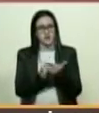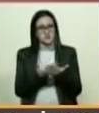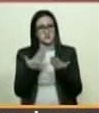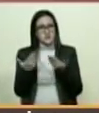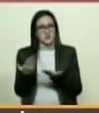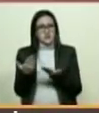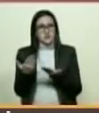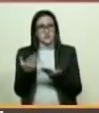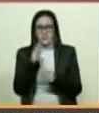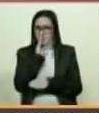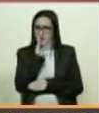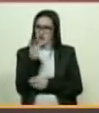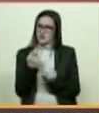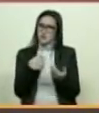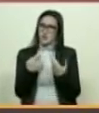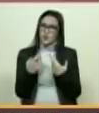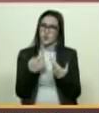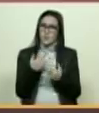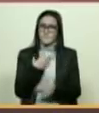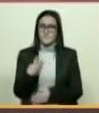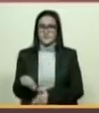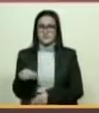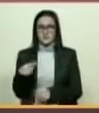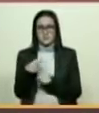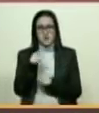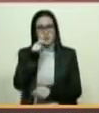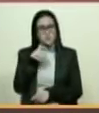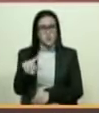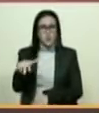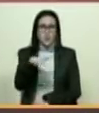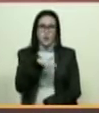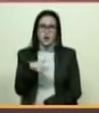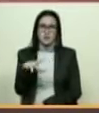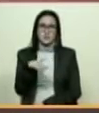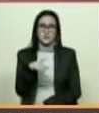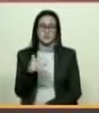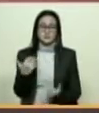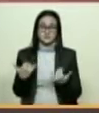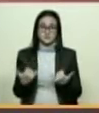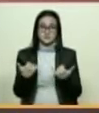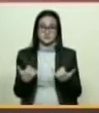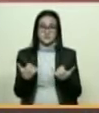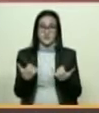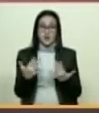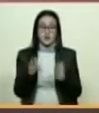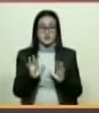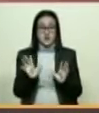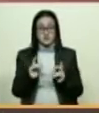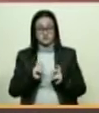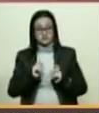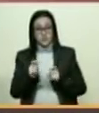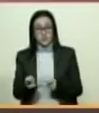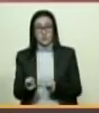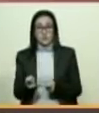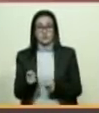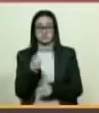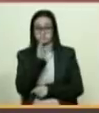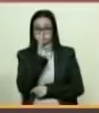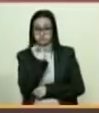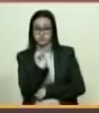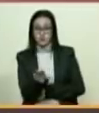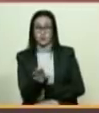de relación directa entre el presidente y el pueblo, al día de hoy ya están asignados y depositados